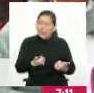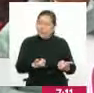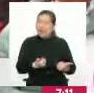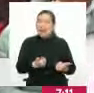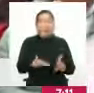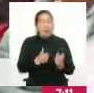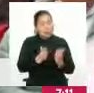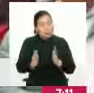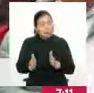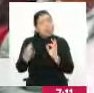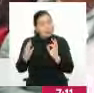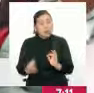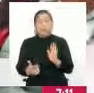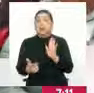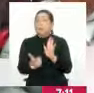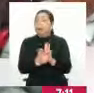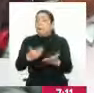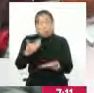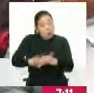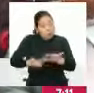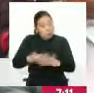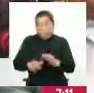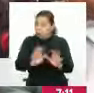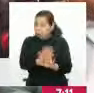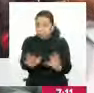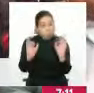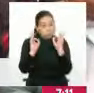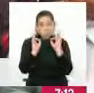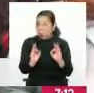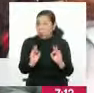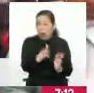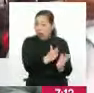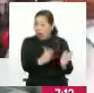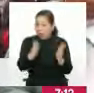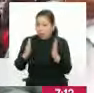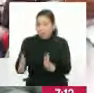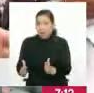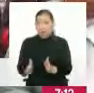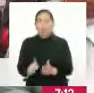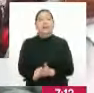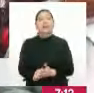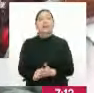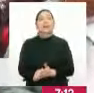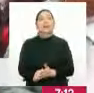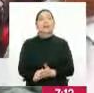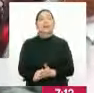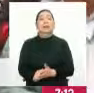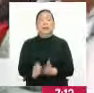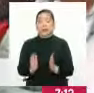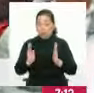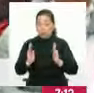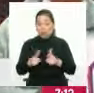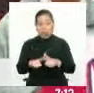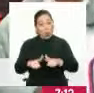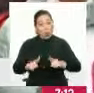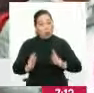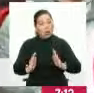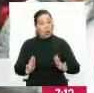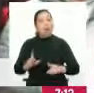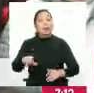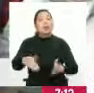dentro del marco legal, nos asiste la razón, el derecho, y esta vía y esta zona pertenece a